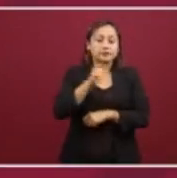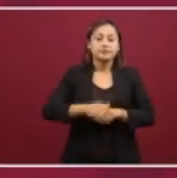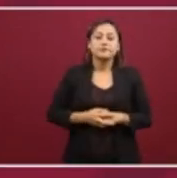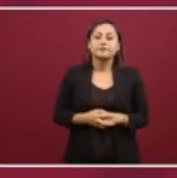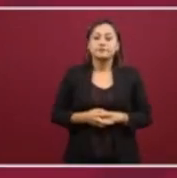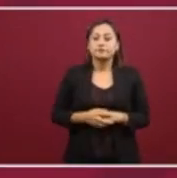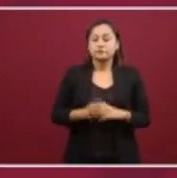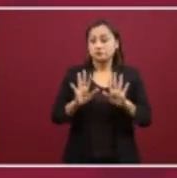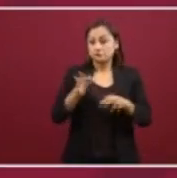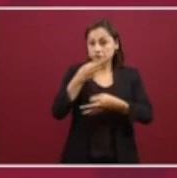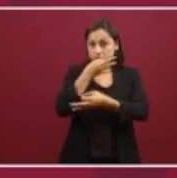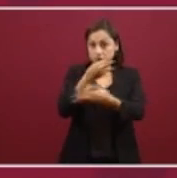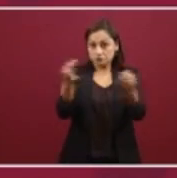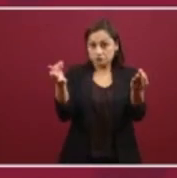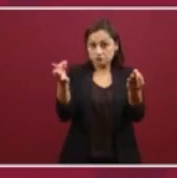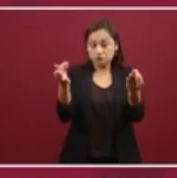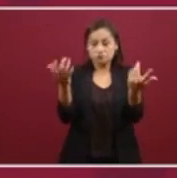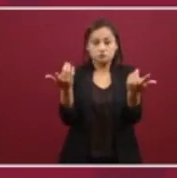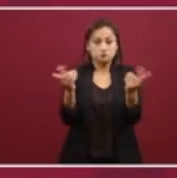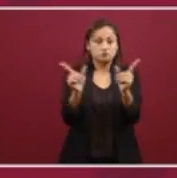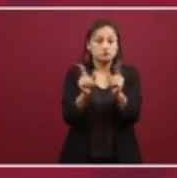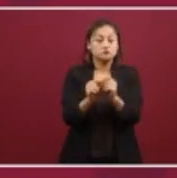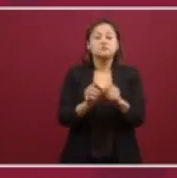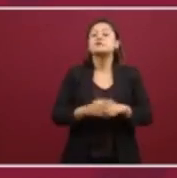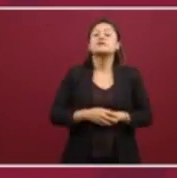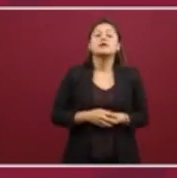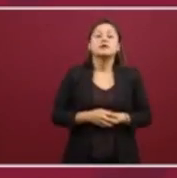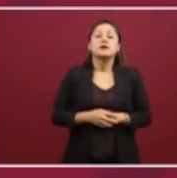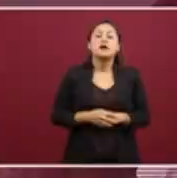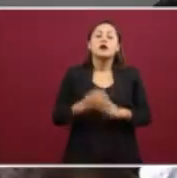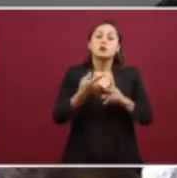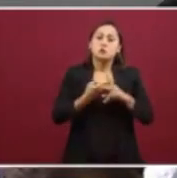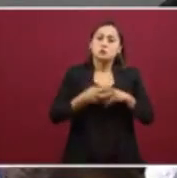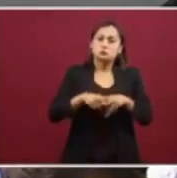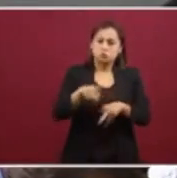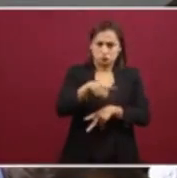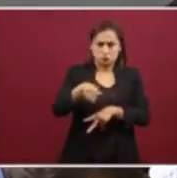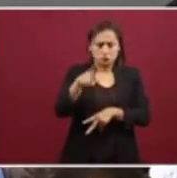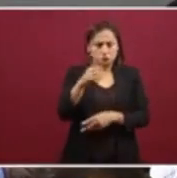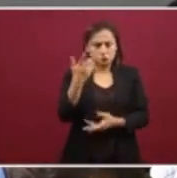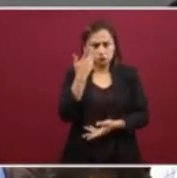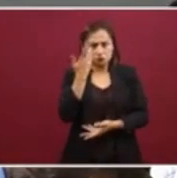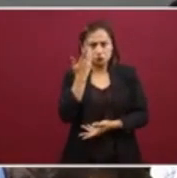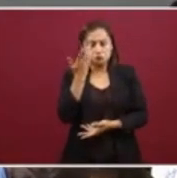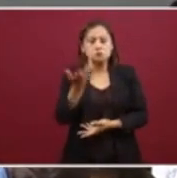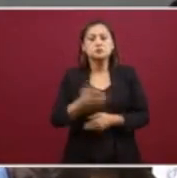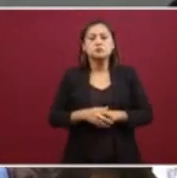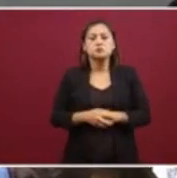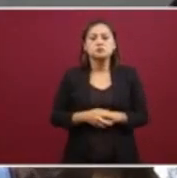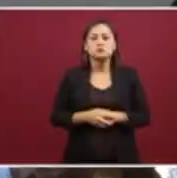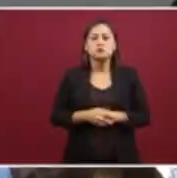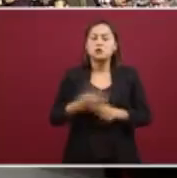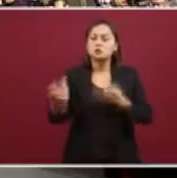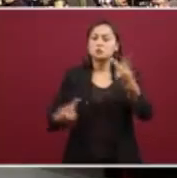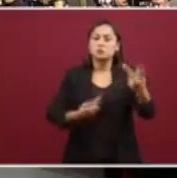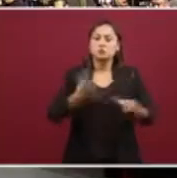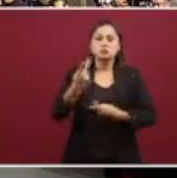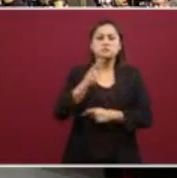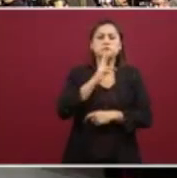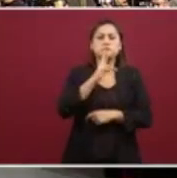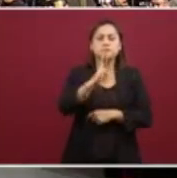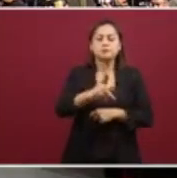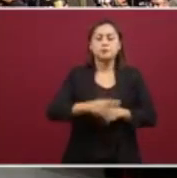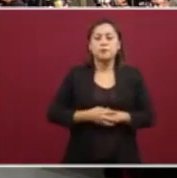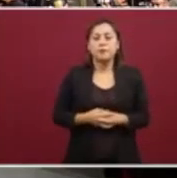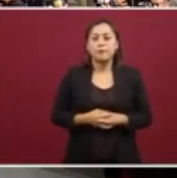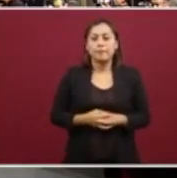el informe en lo general y abrimos, si les parece, la sesión de preguntas y respuestas.